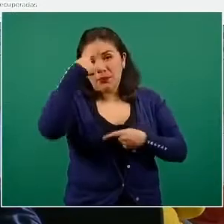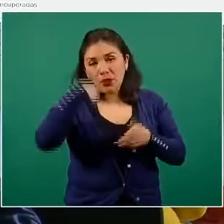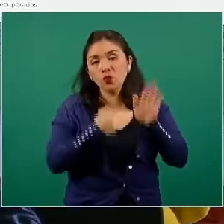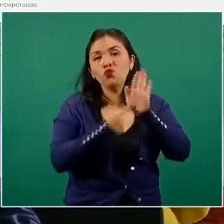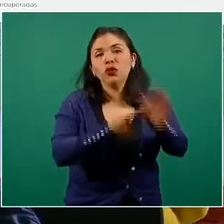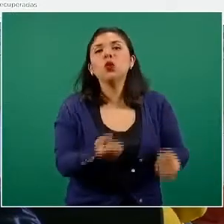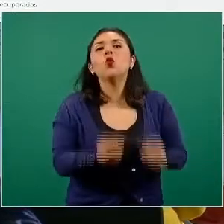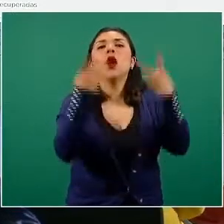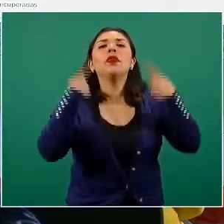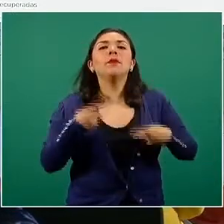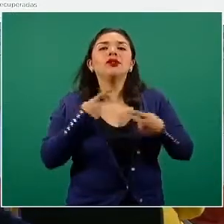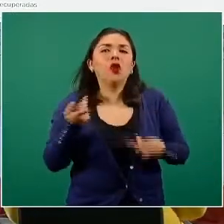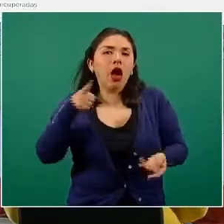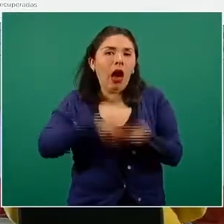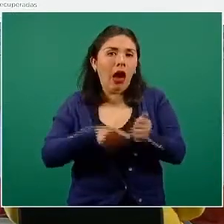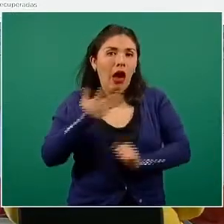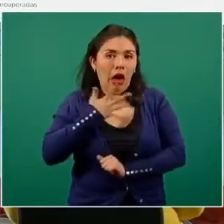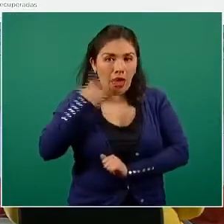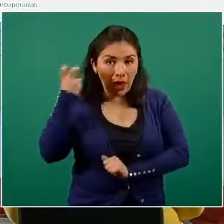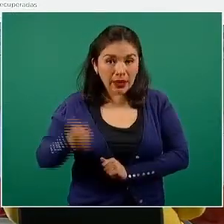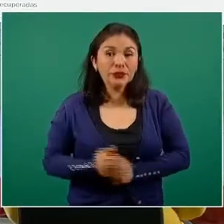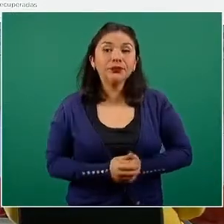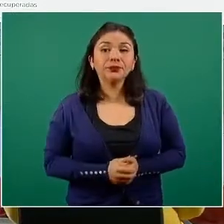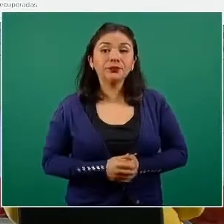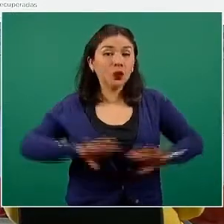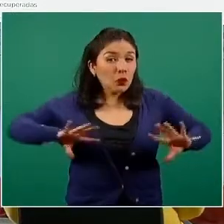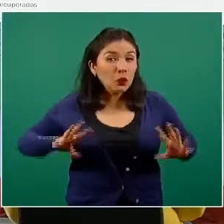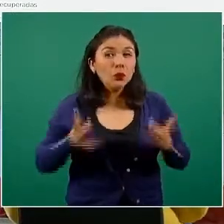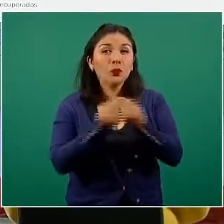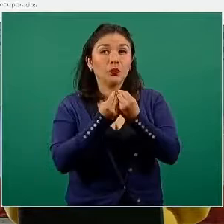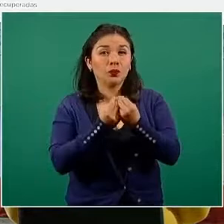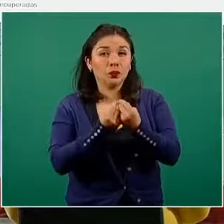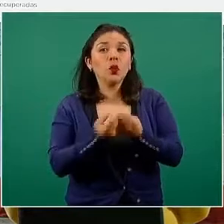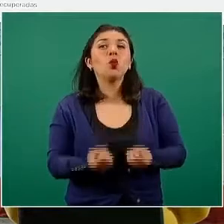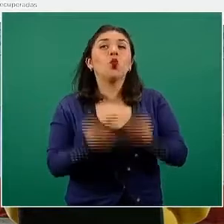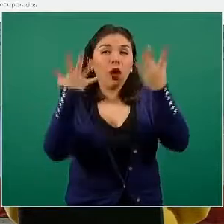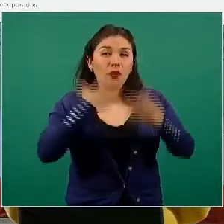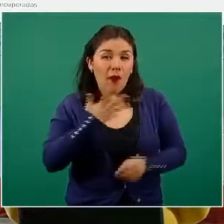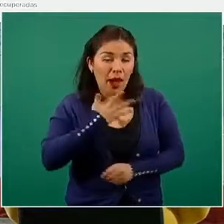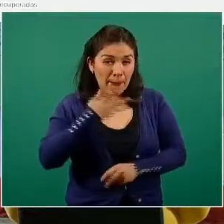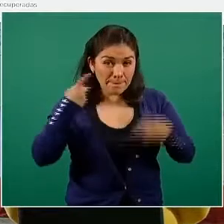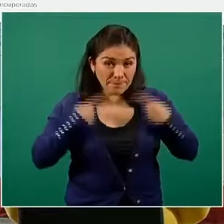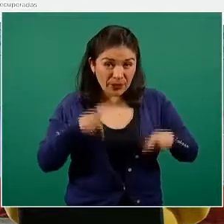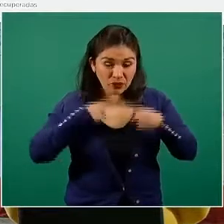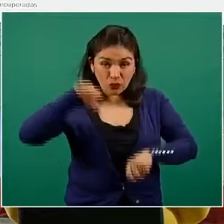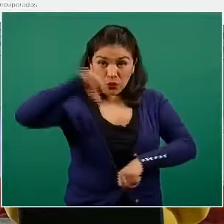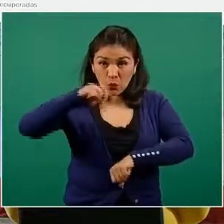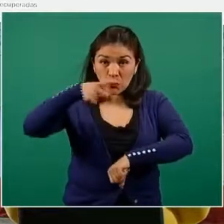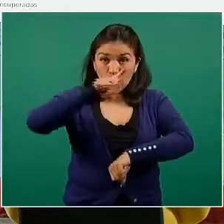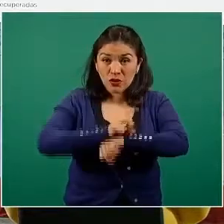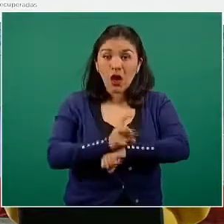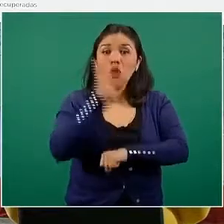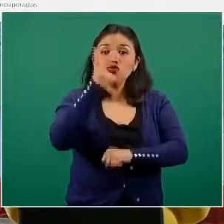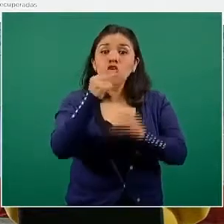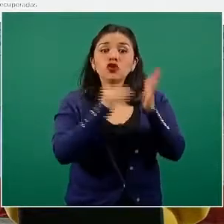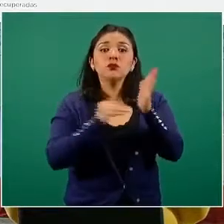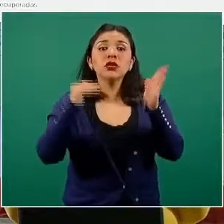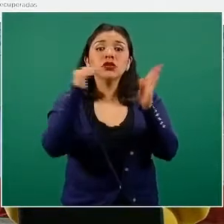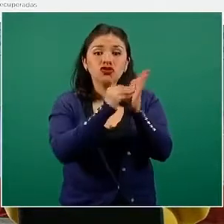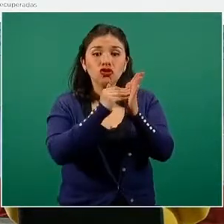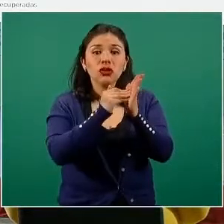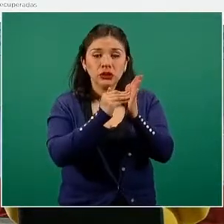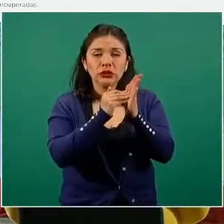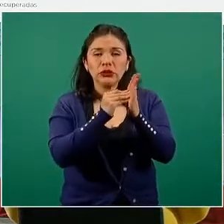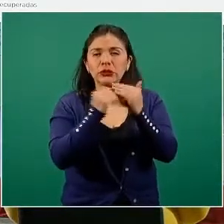de casos estimados. En total, el total de casos estimados al día de hoy es de 2 millones,